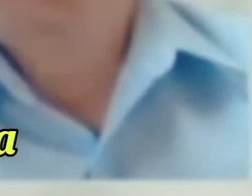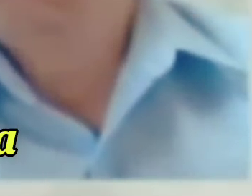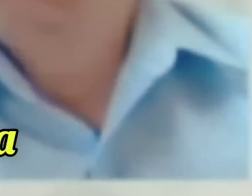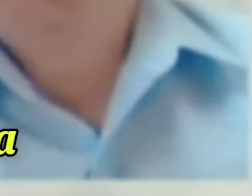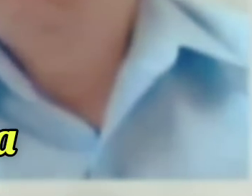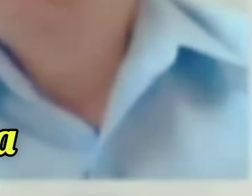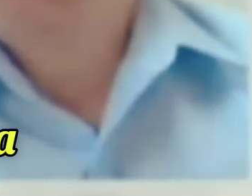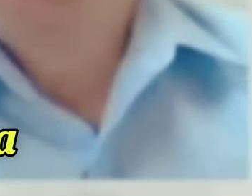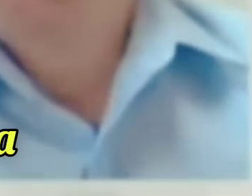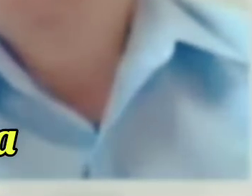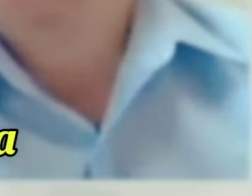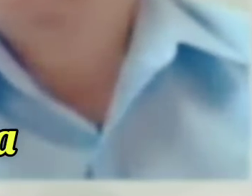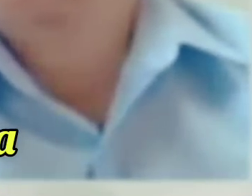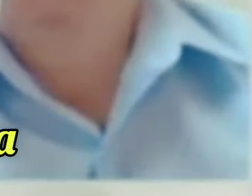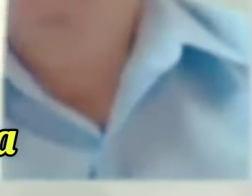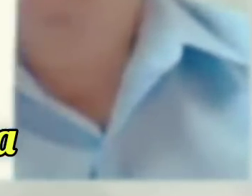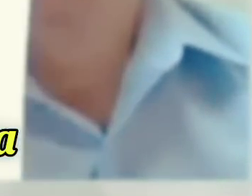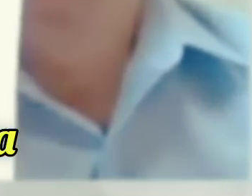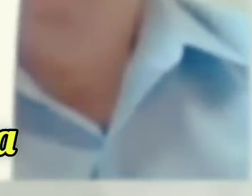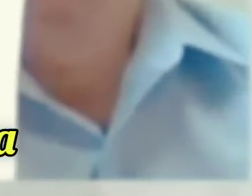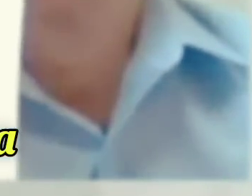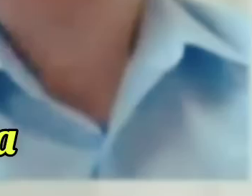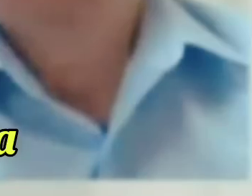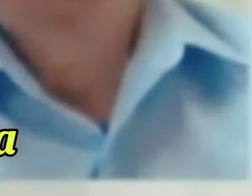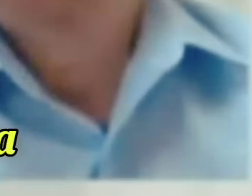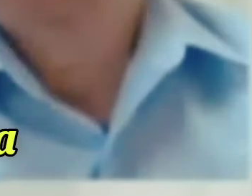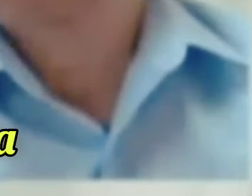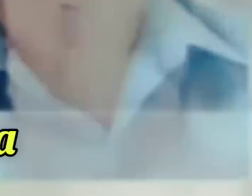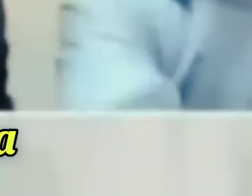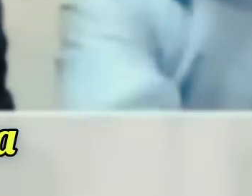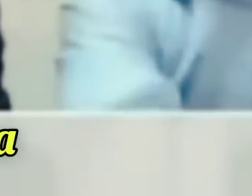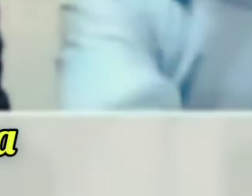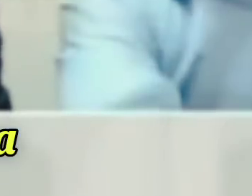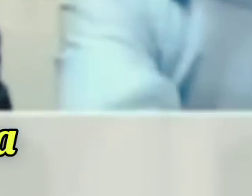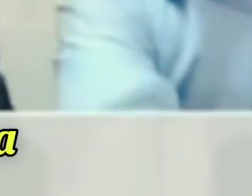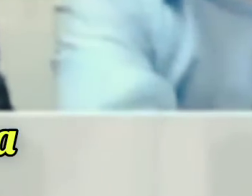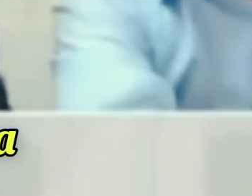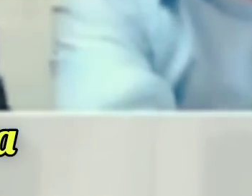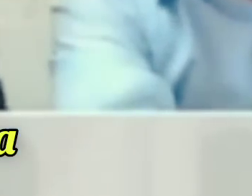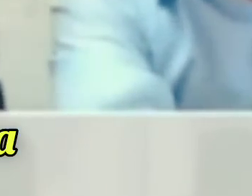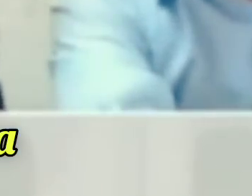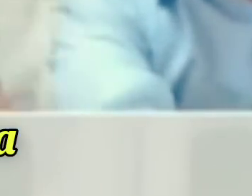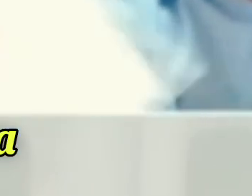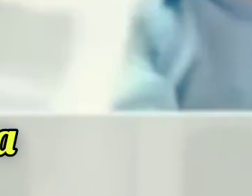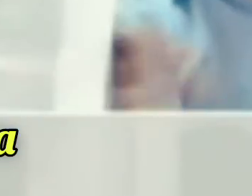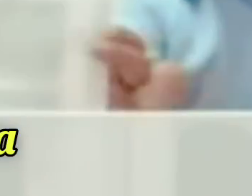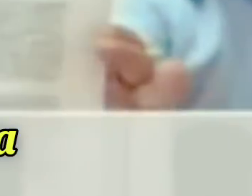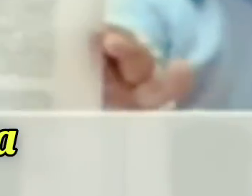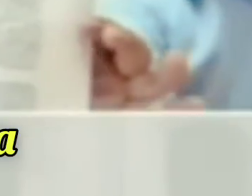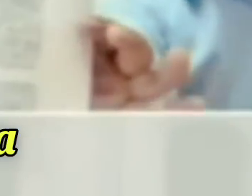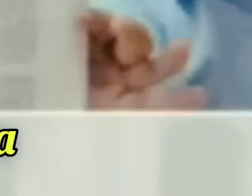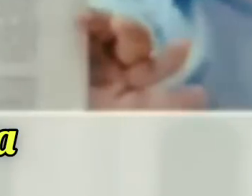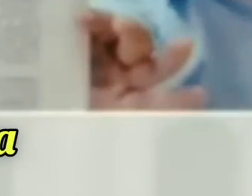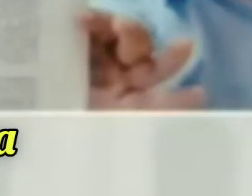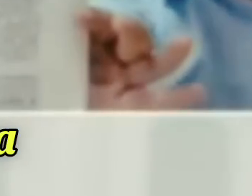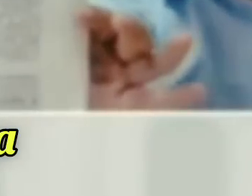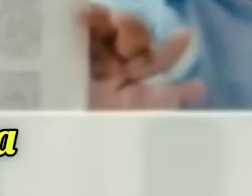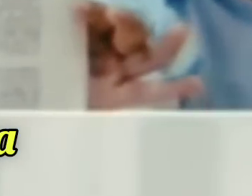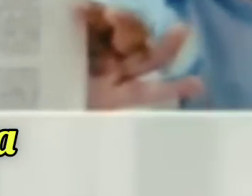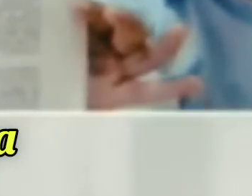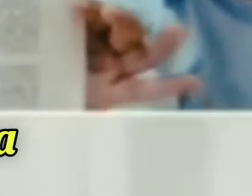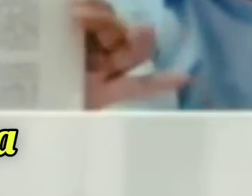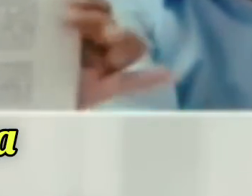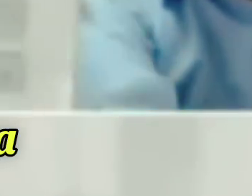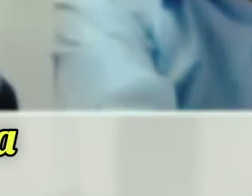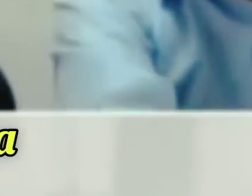Castillo se le dice... Vaya, a ver, señor, por favor, con propiedad, el señor Castillo en esta comisión no es presidente, él es investigado. Señor abogado, utilice las palabras,